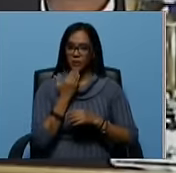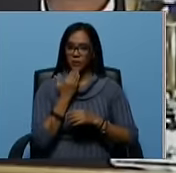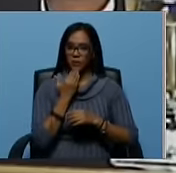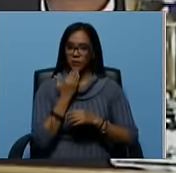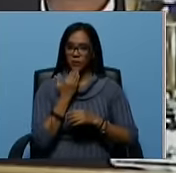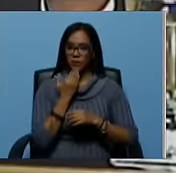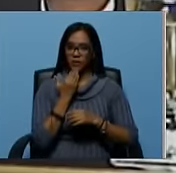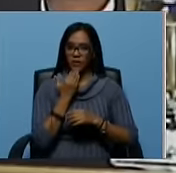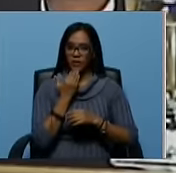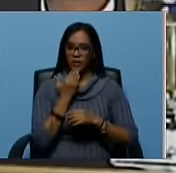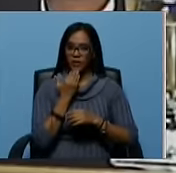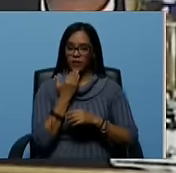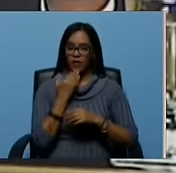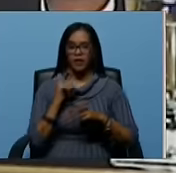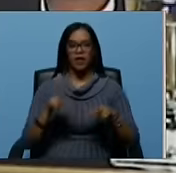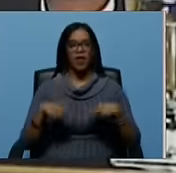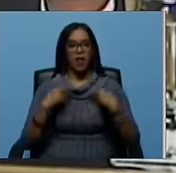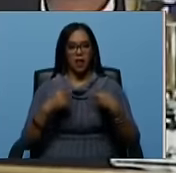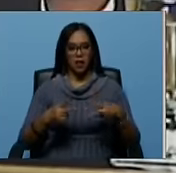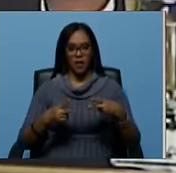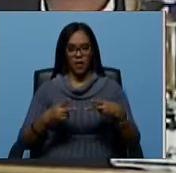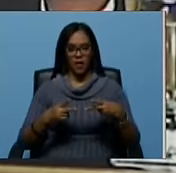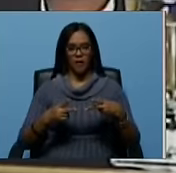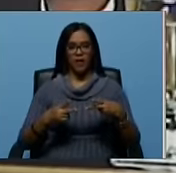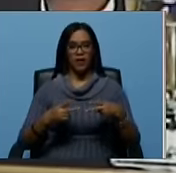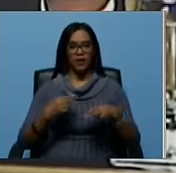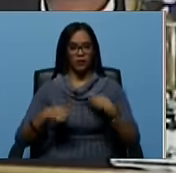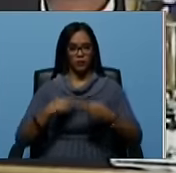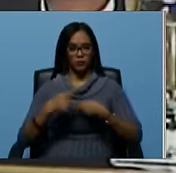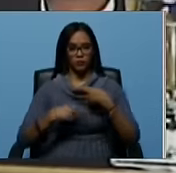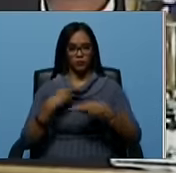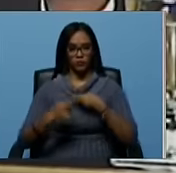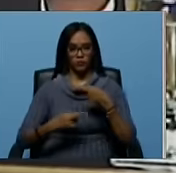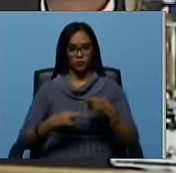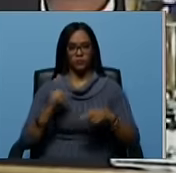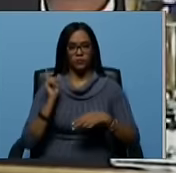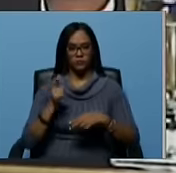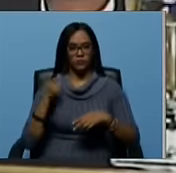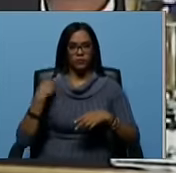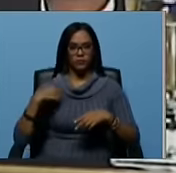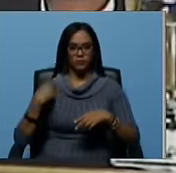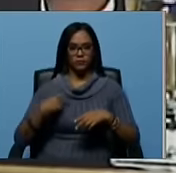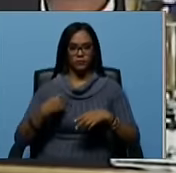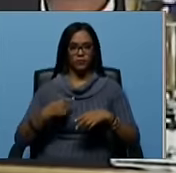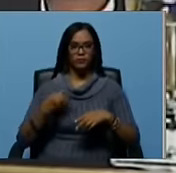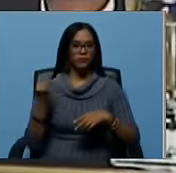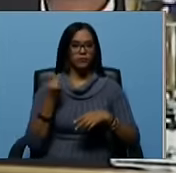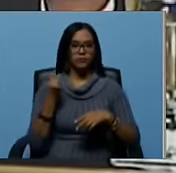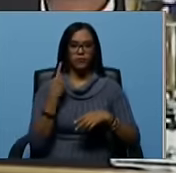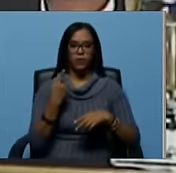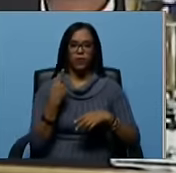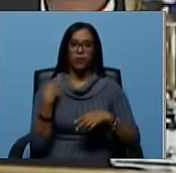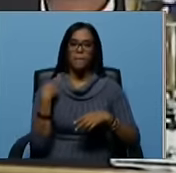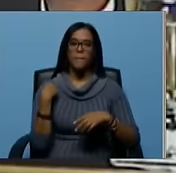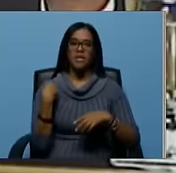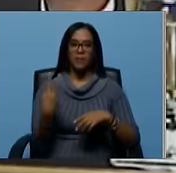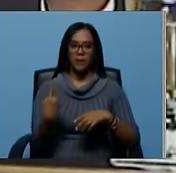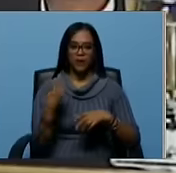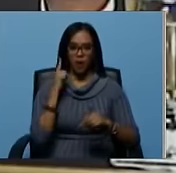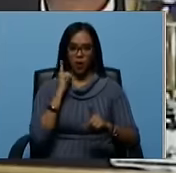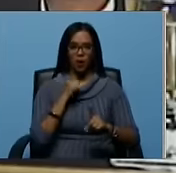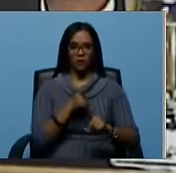si algo en esta nueva etapa de la revolución nosotros debemos tener como uno de los principales